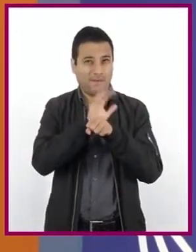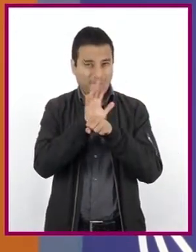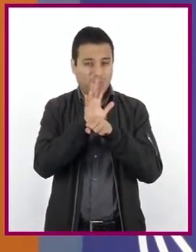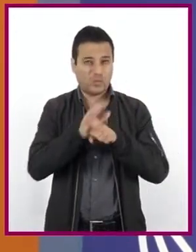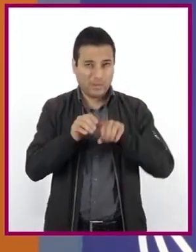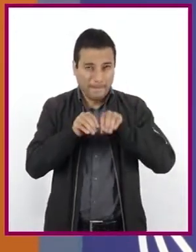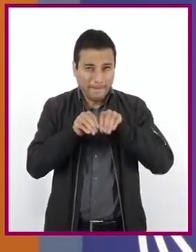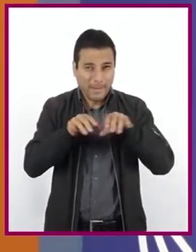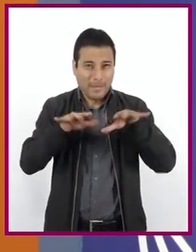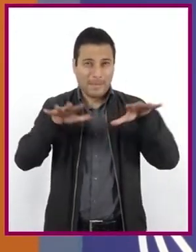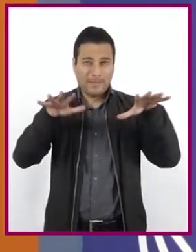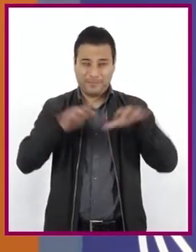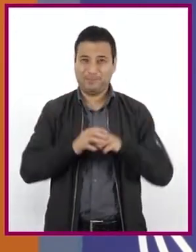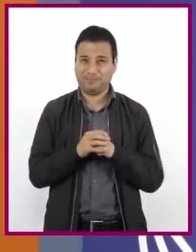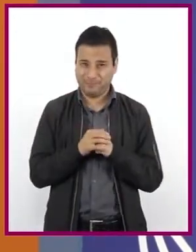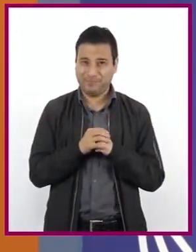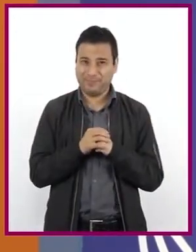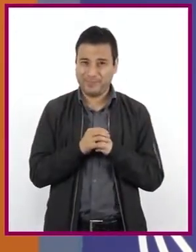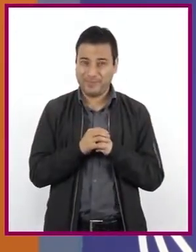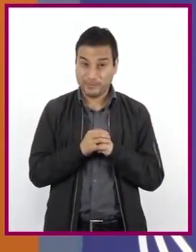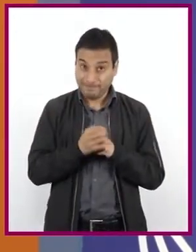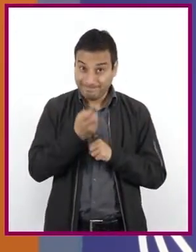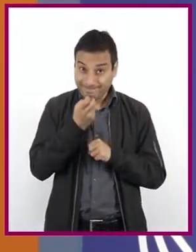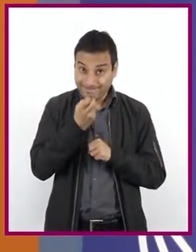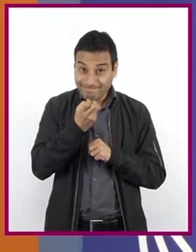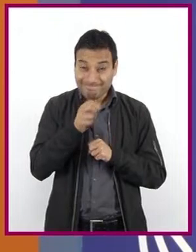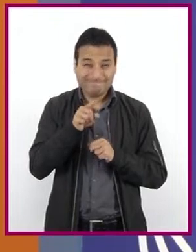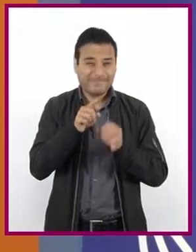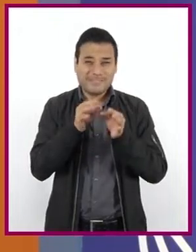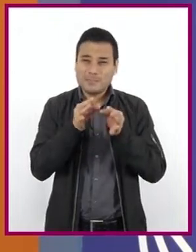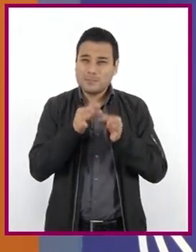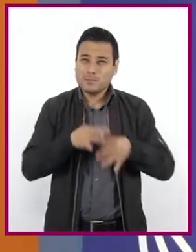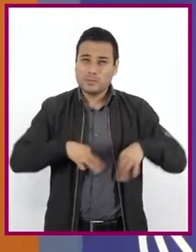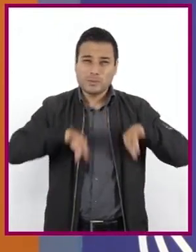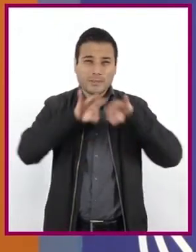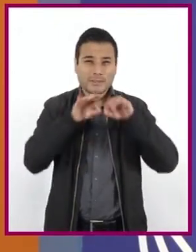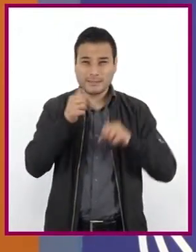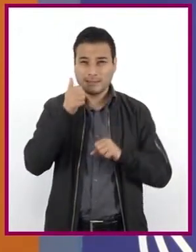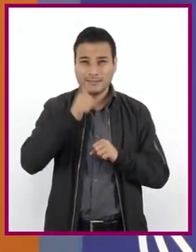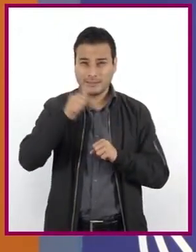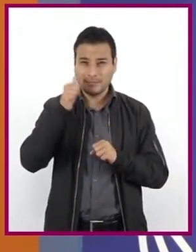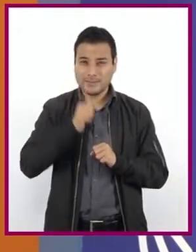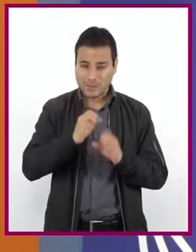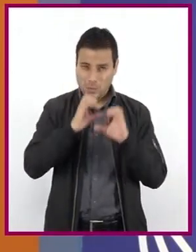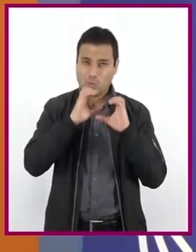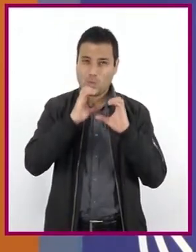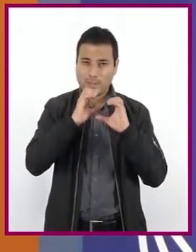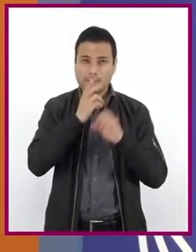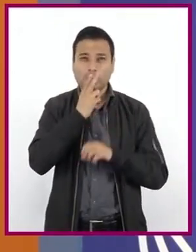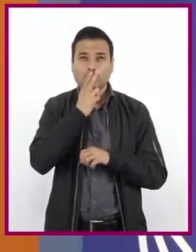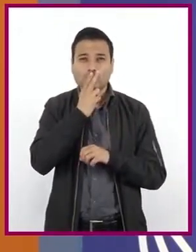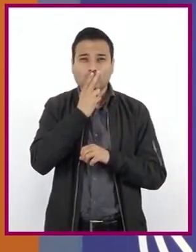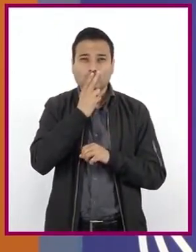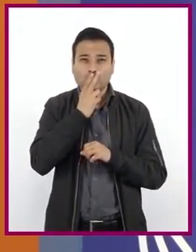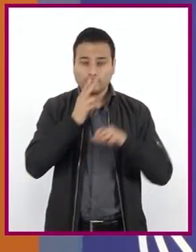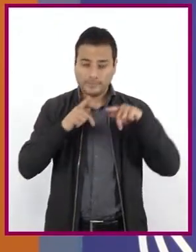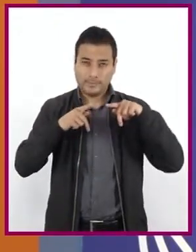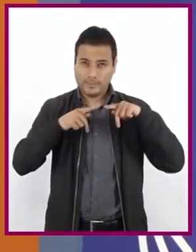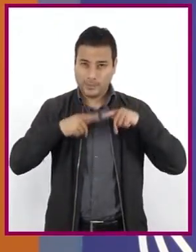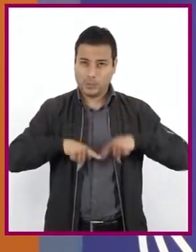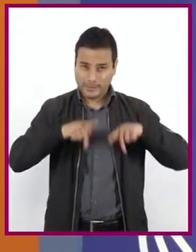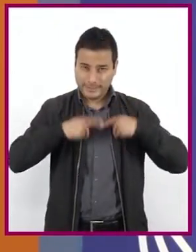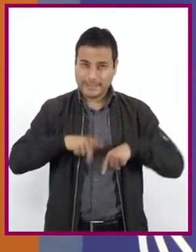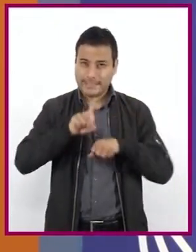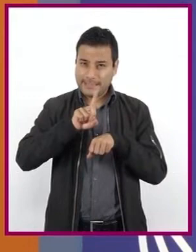ocasionada por el COVID-19. Por ello, es importante que nos cuidemos y practiquemos todos los días